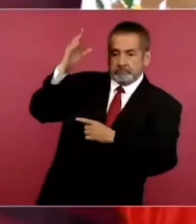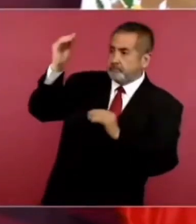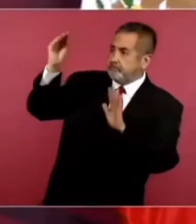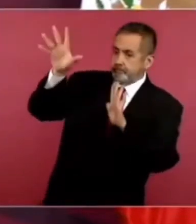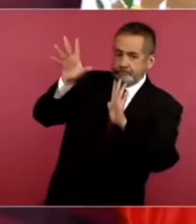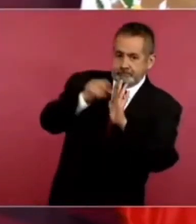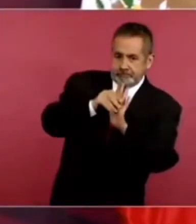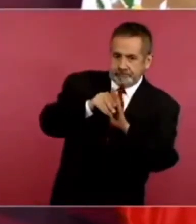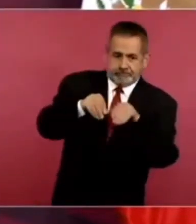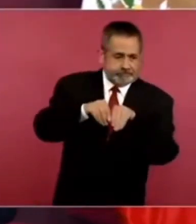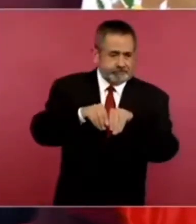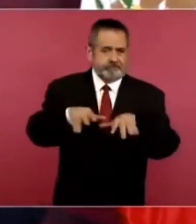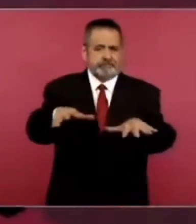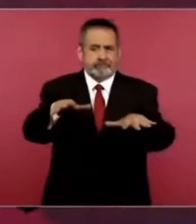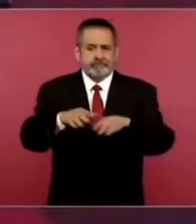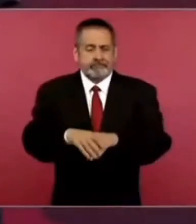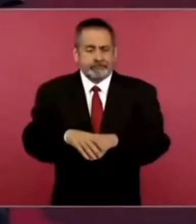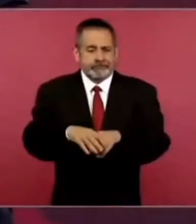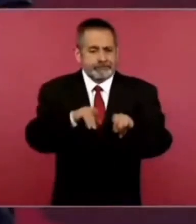de